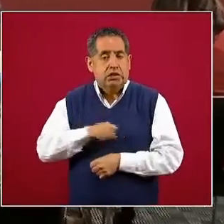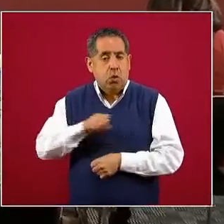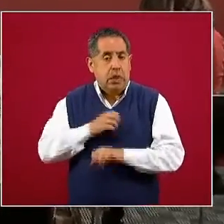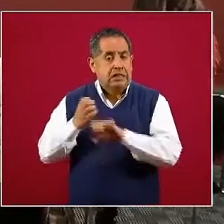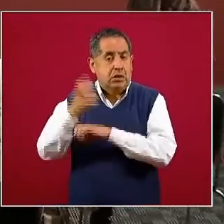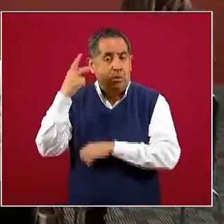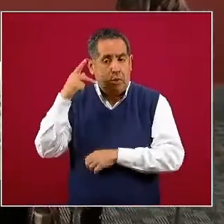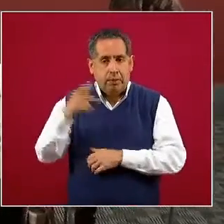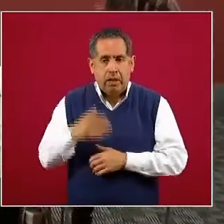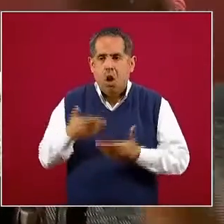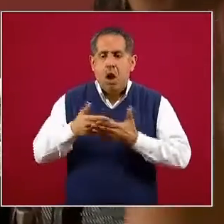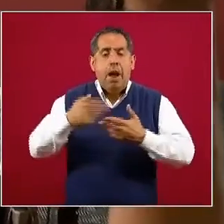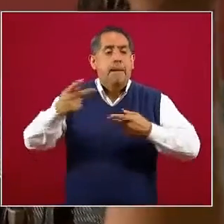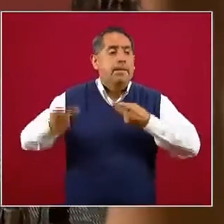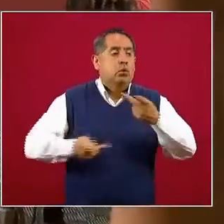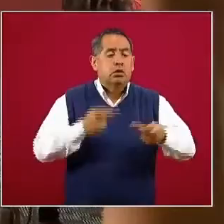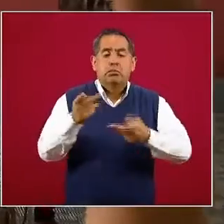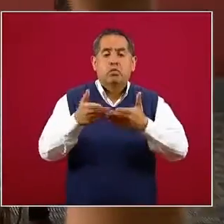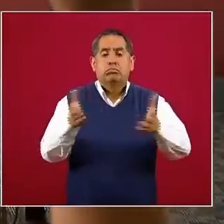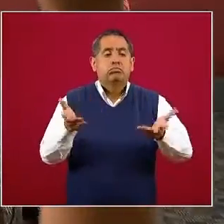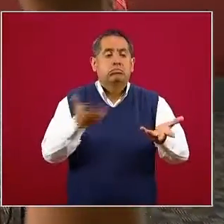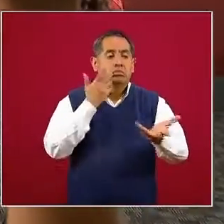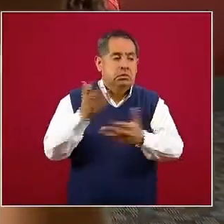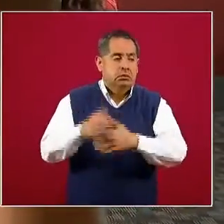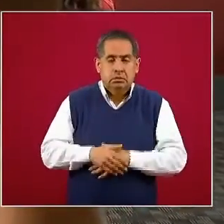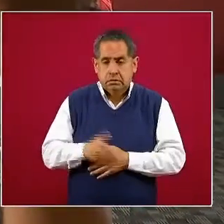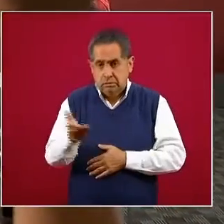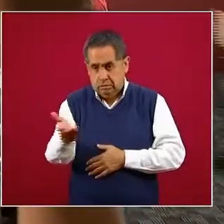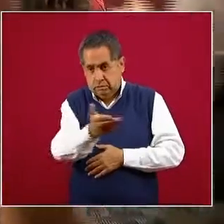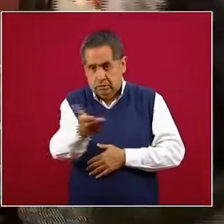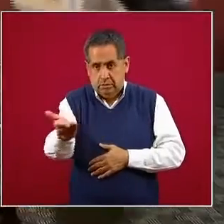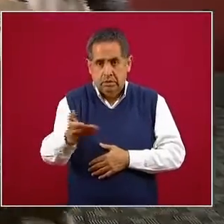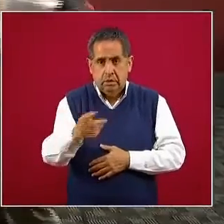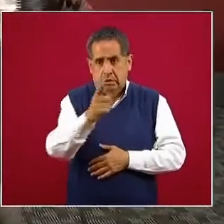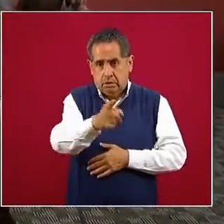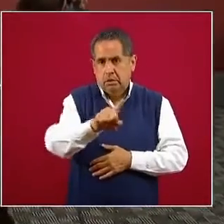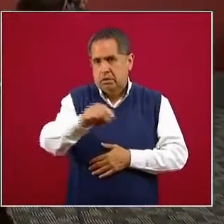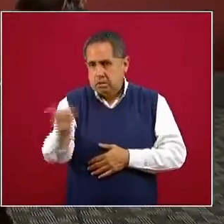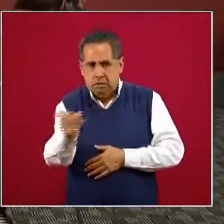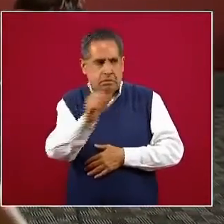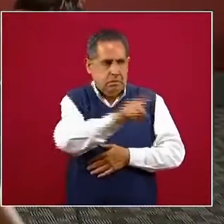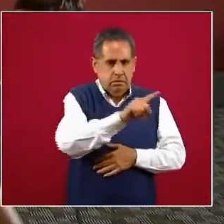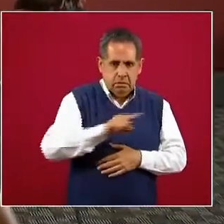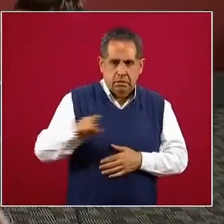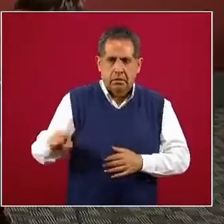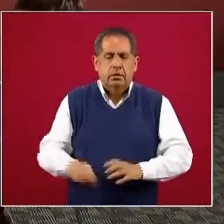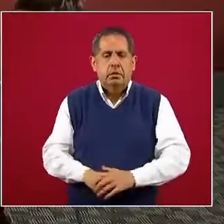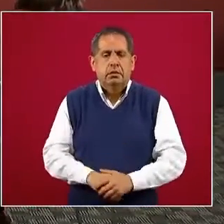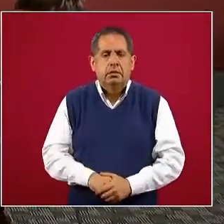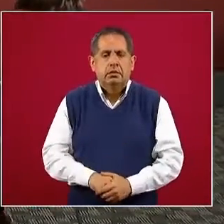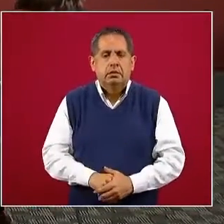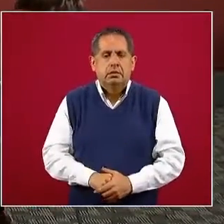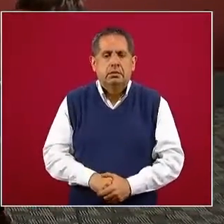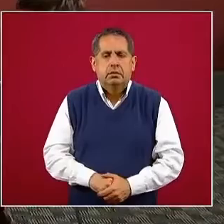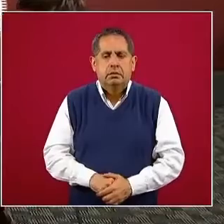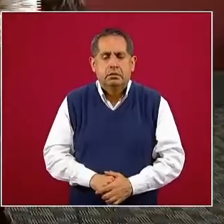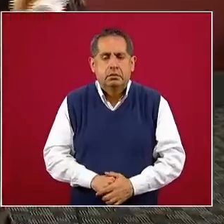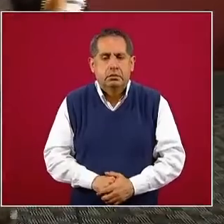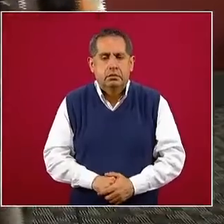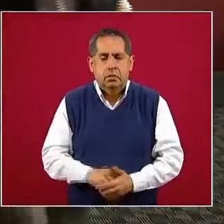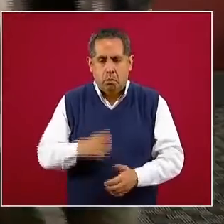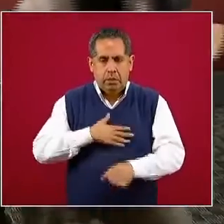enlace eficiente entre los órganos de representación, comisariados ejidales, comités de vigilancia, con